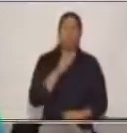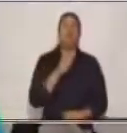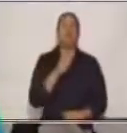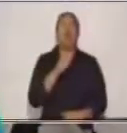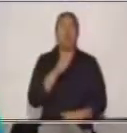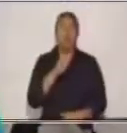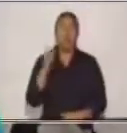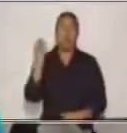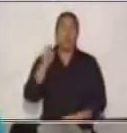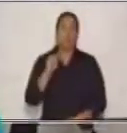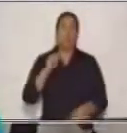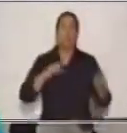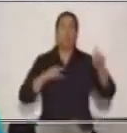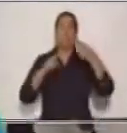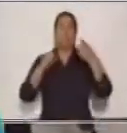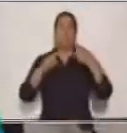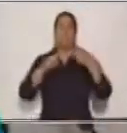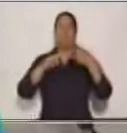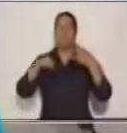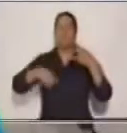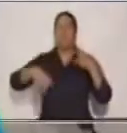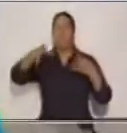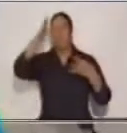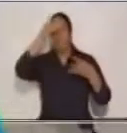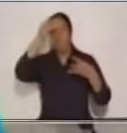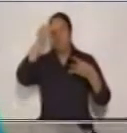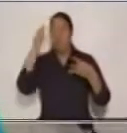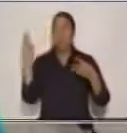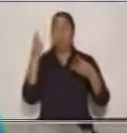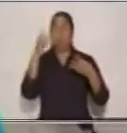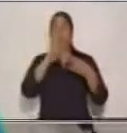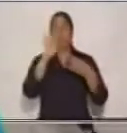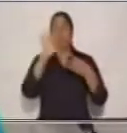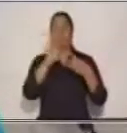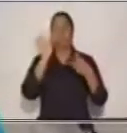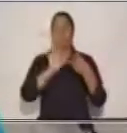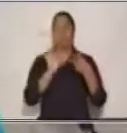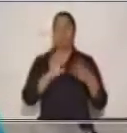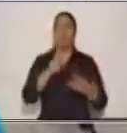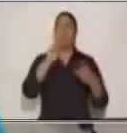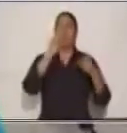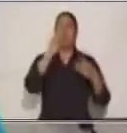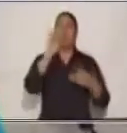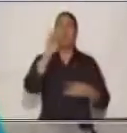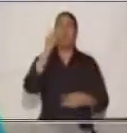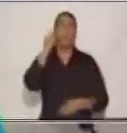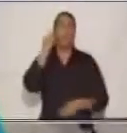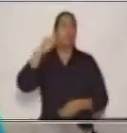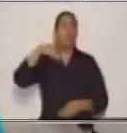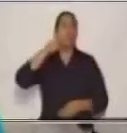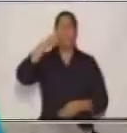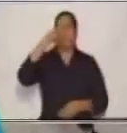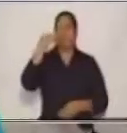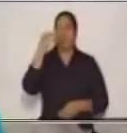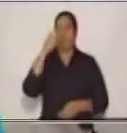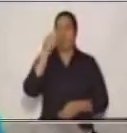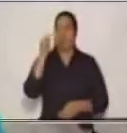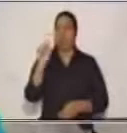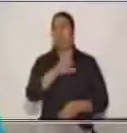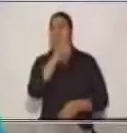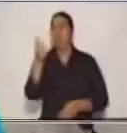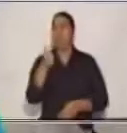encuentra dividida en tres grandes partes, que son la parte dogmática, la parte orgánica y la parte